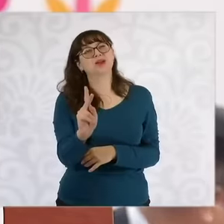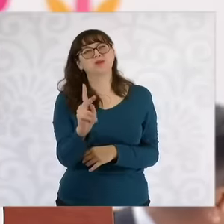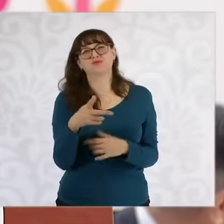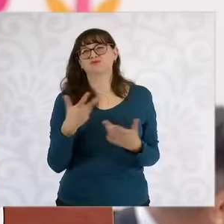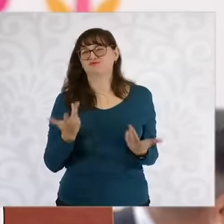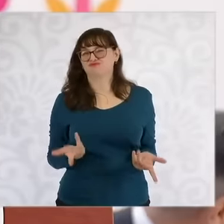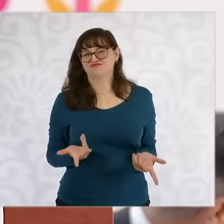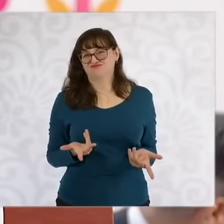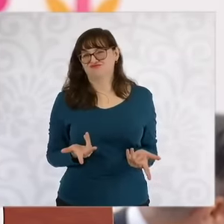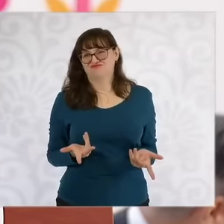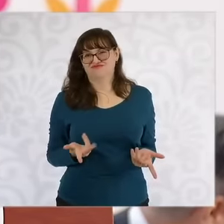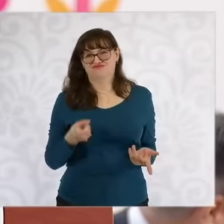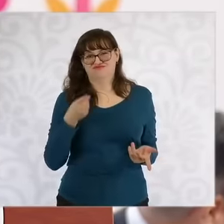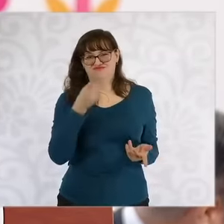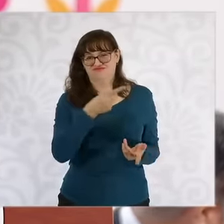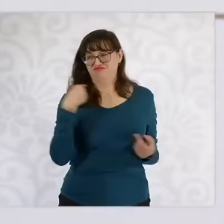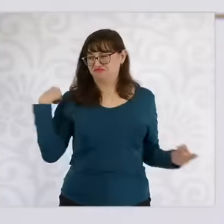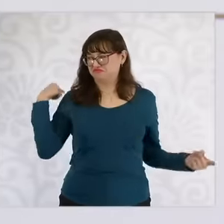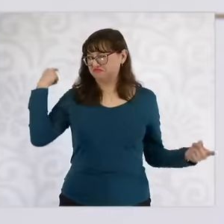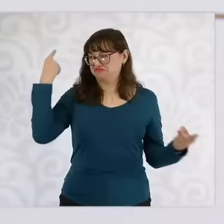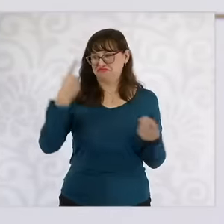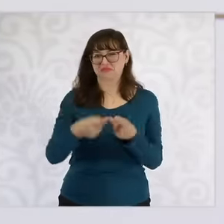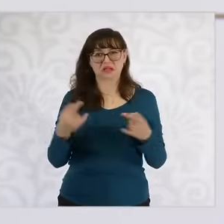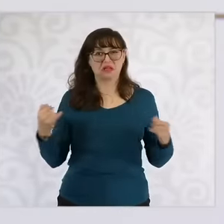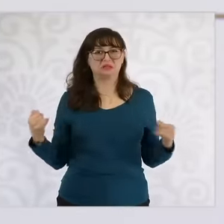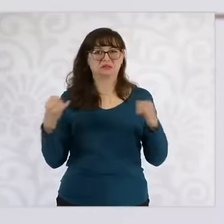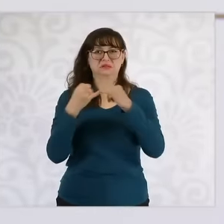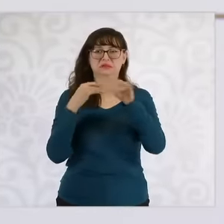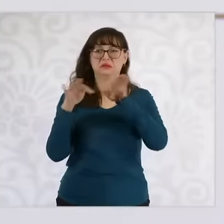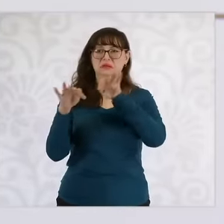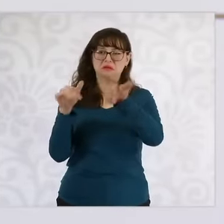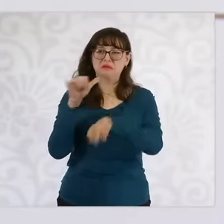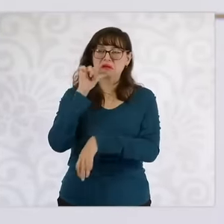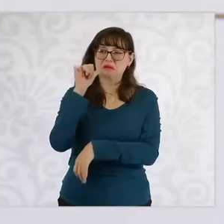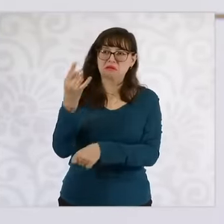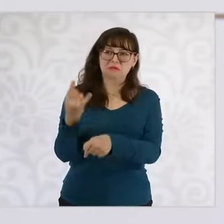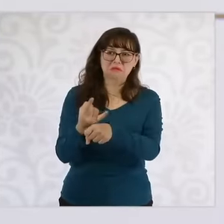estos organismos que en realidad pues ni siquiera han demostrado